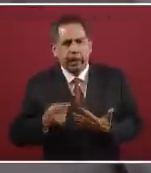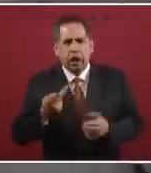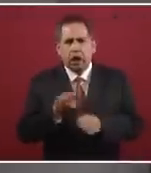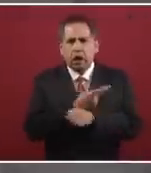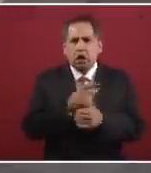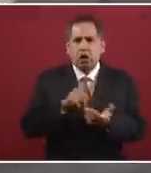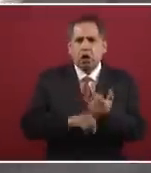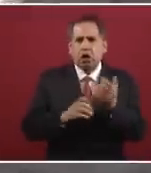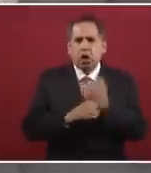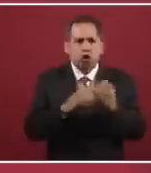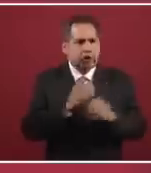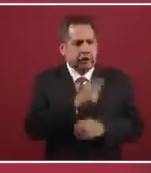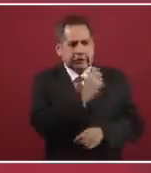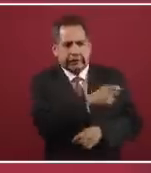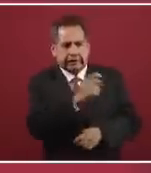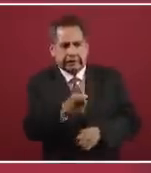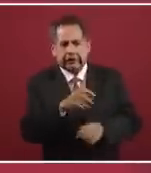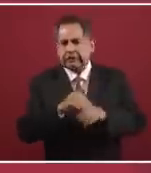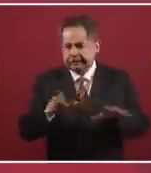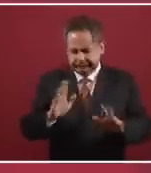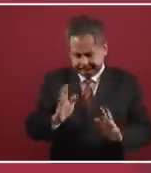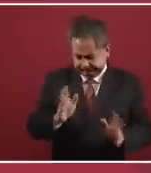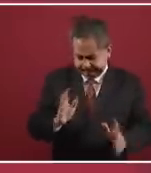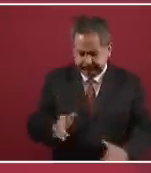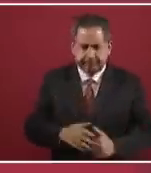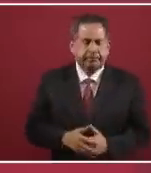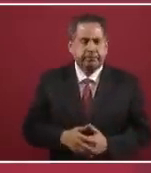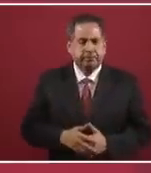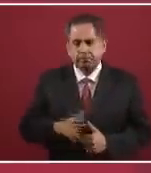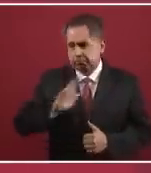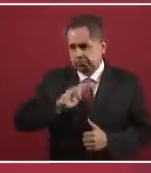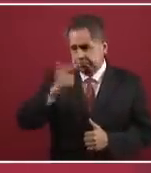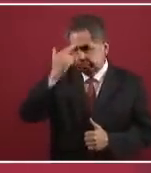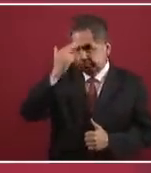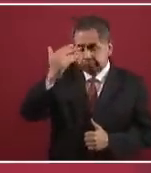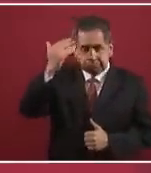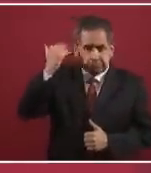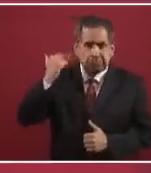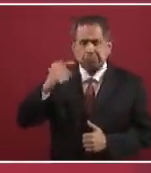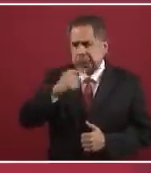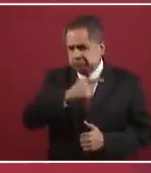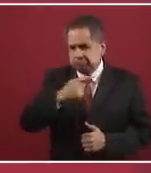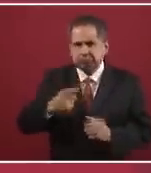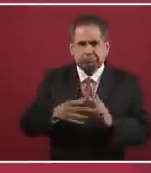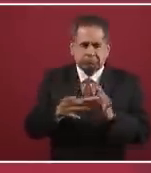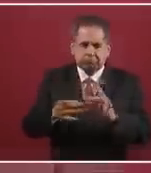asunto recuerdo que te hablo